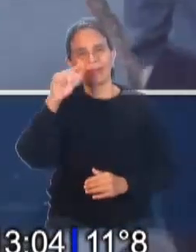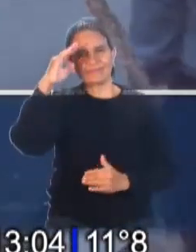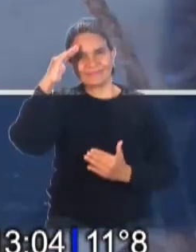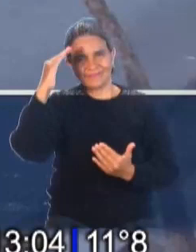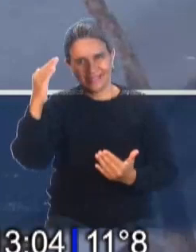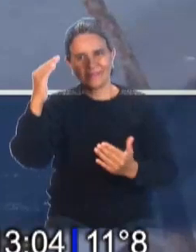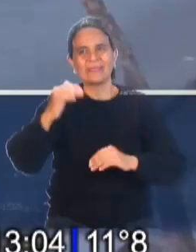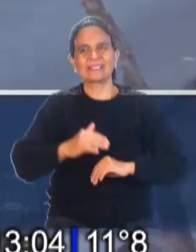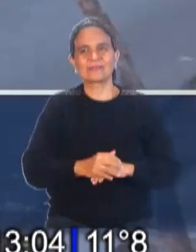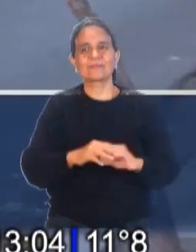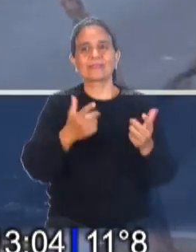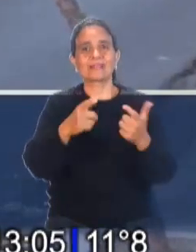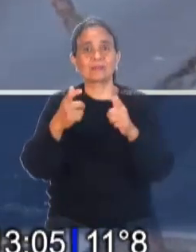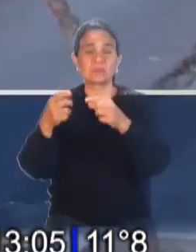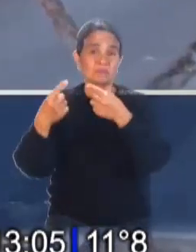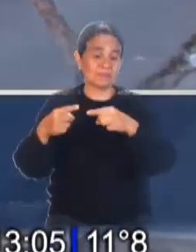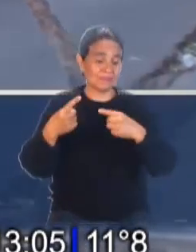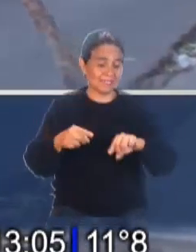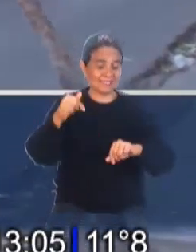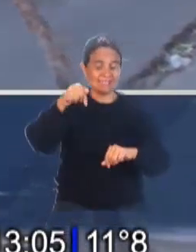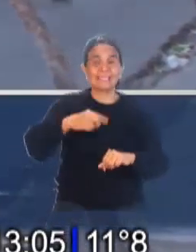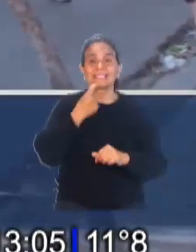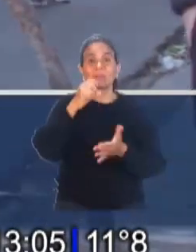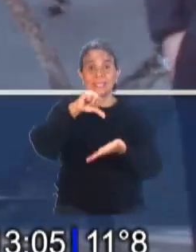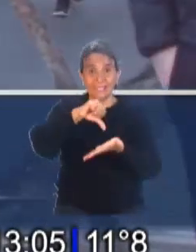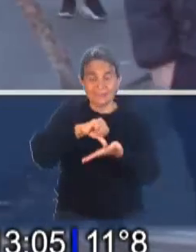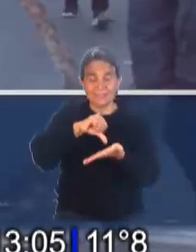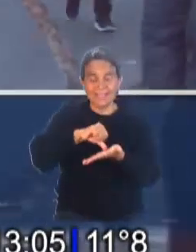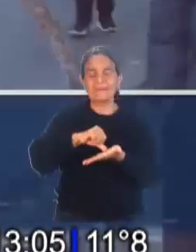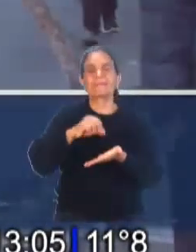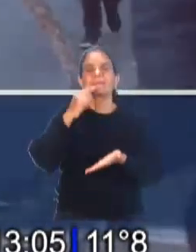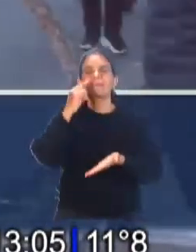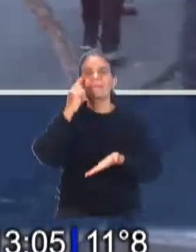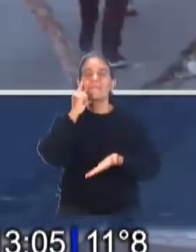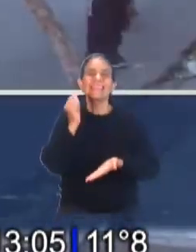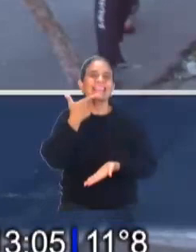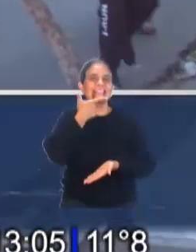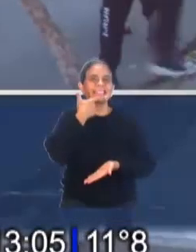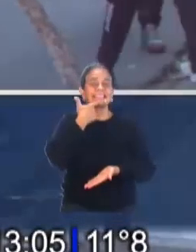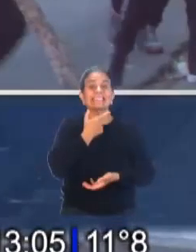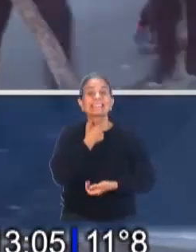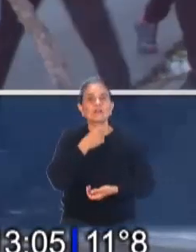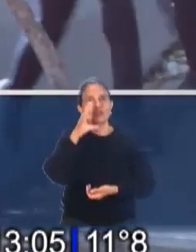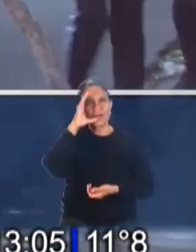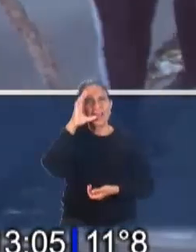distintos actos, la ciudadanía puntana conmemoró este 17 de agosto los